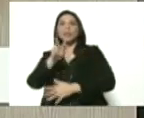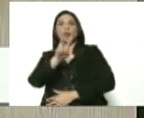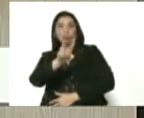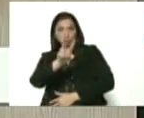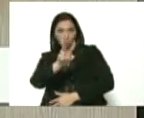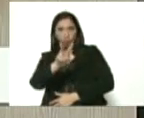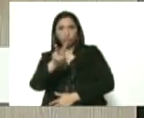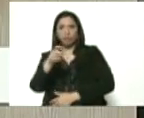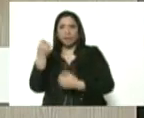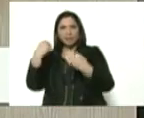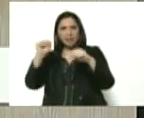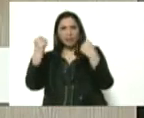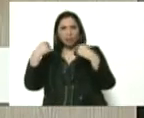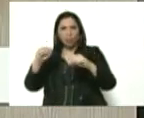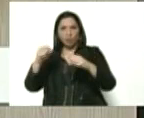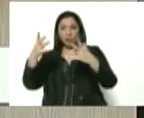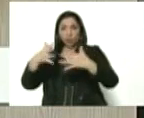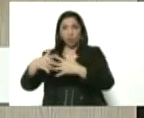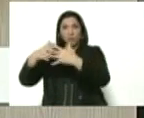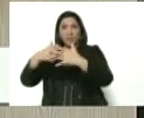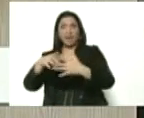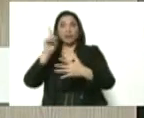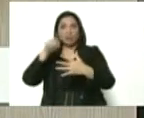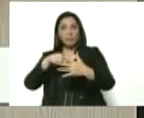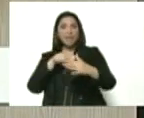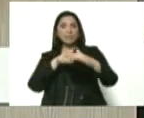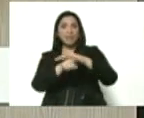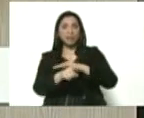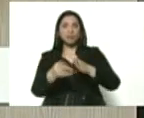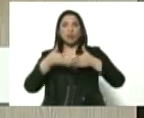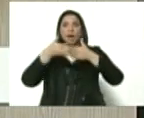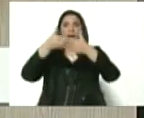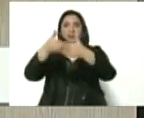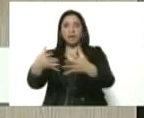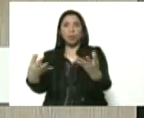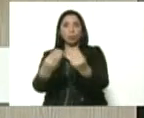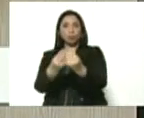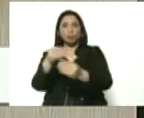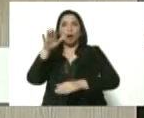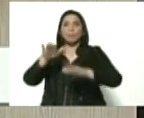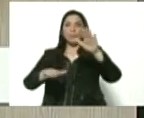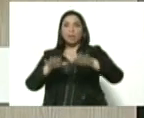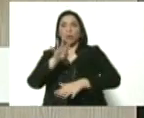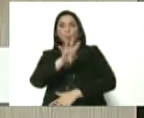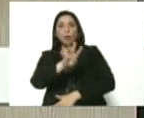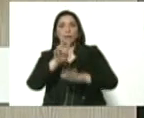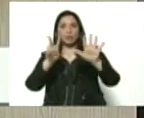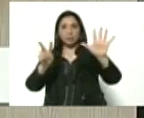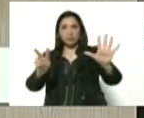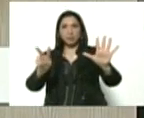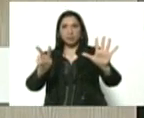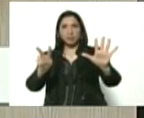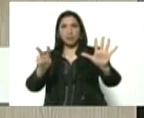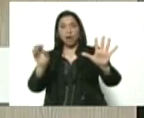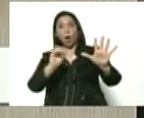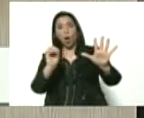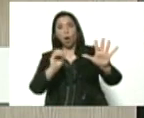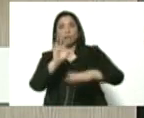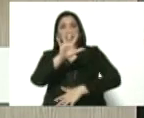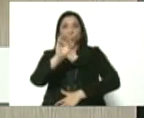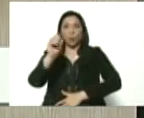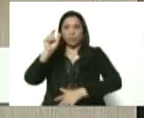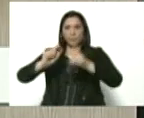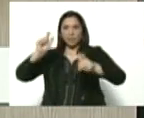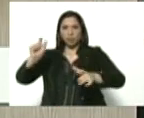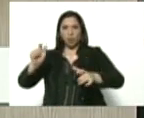entrenadores norteamericanos venían en esa lancha junto con aproximadamente 47 a 50